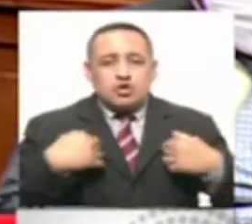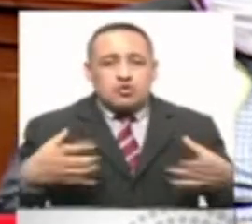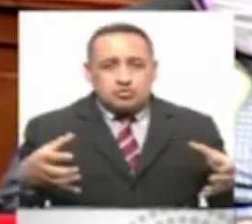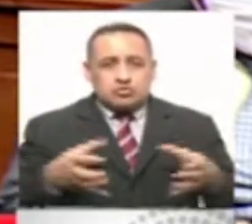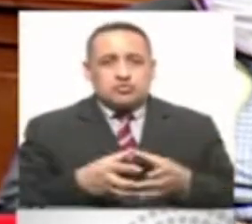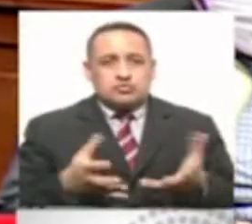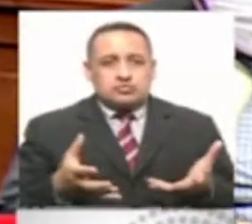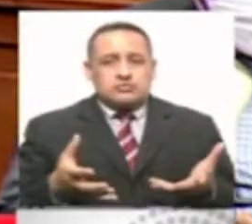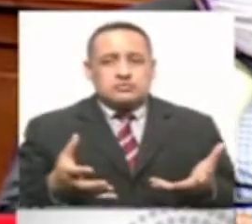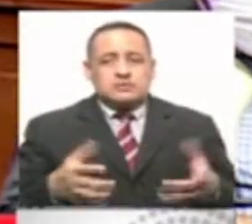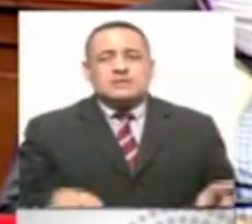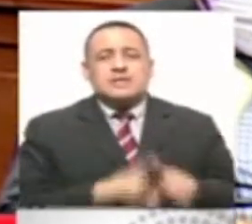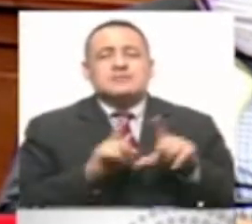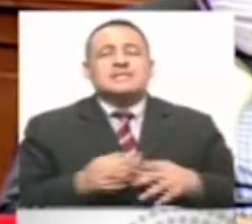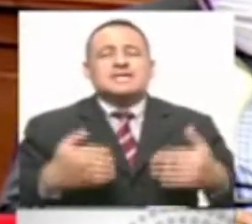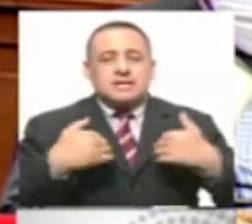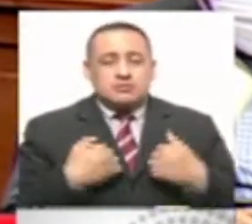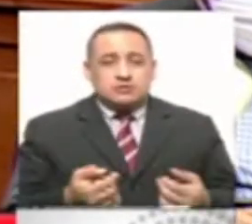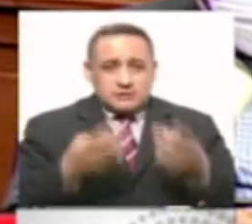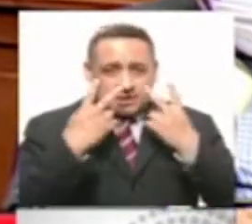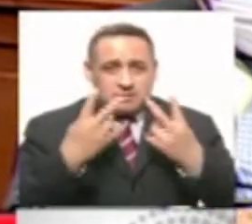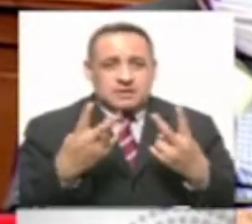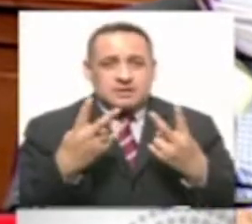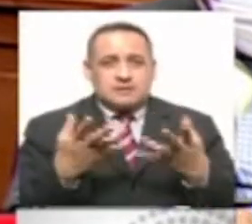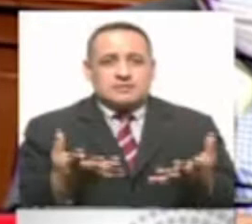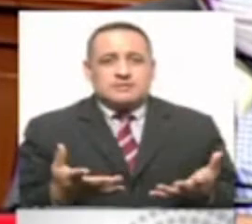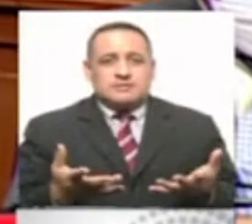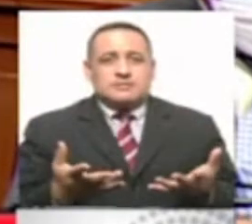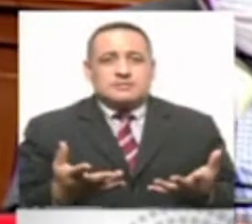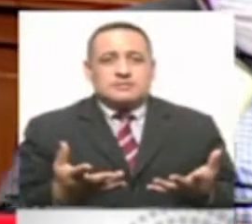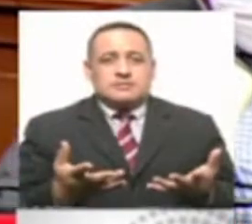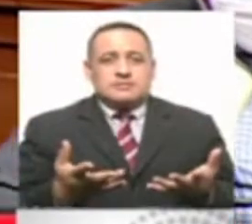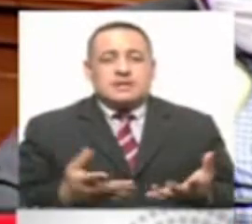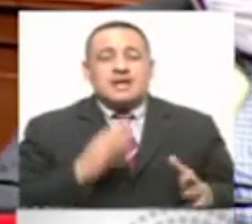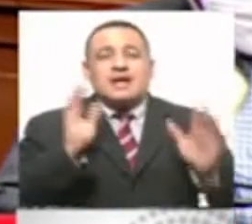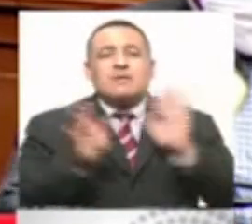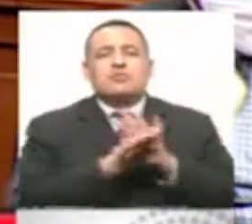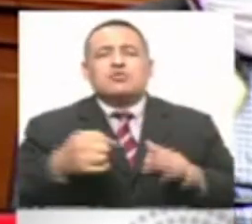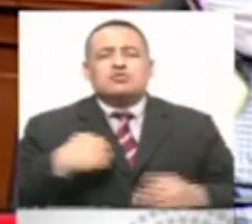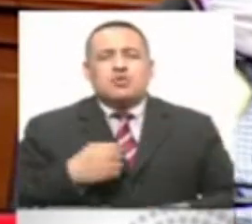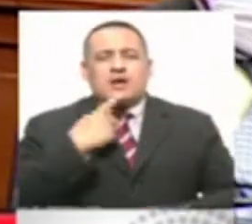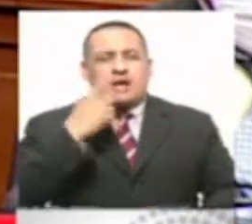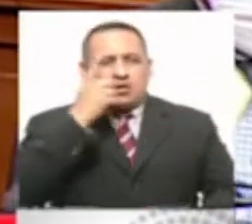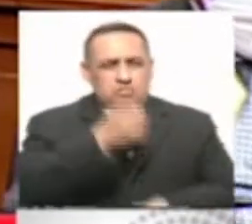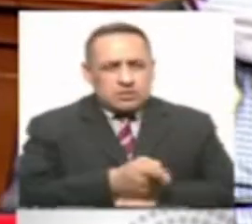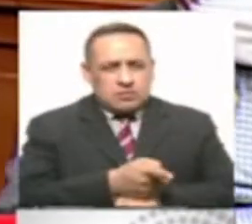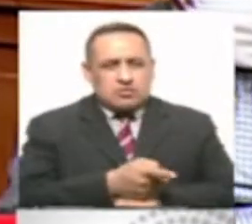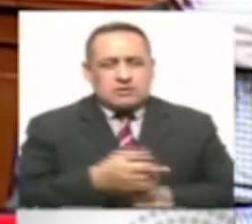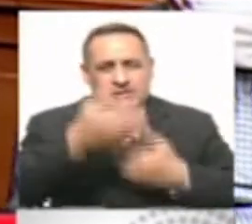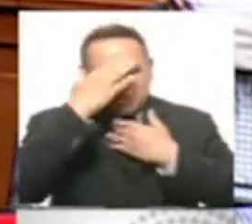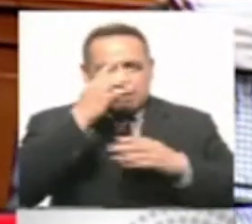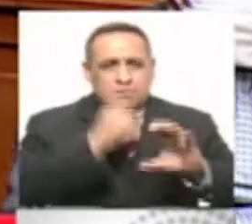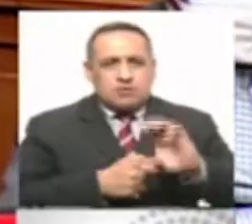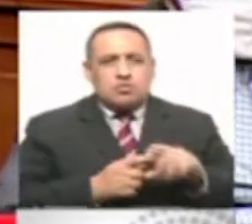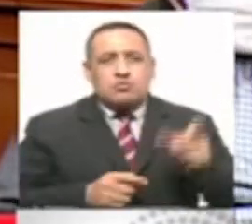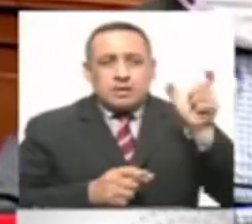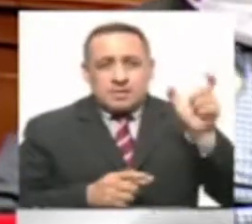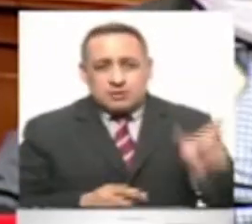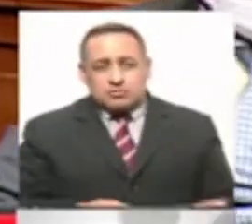nosotros tenemos que tener en cuenta, si hoy acusamos de terrorismo a una persona,